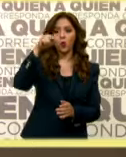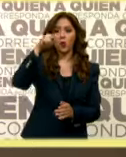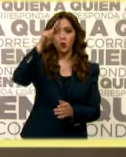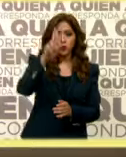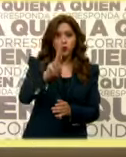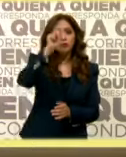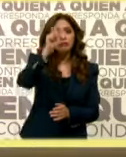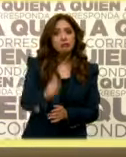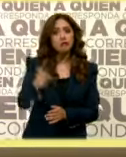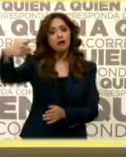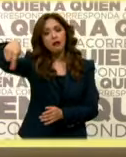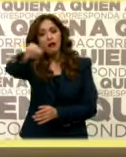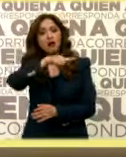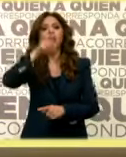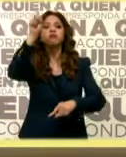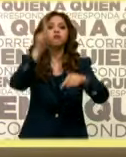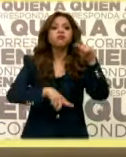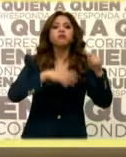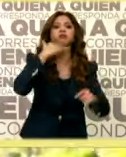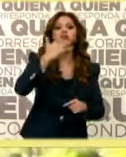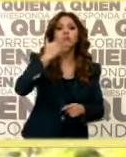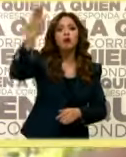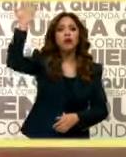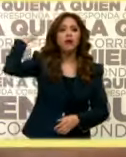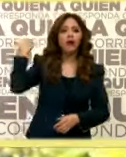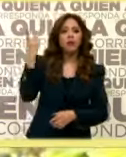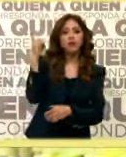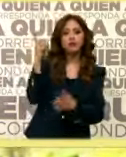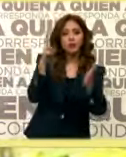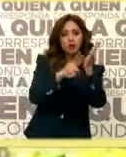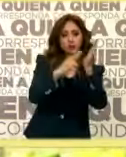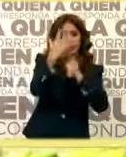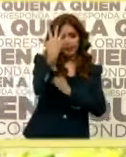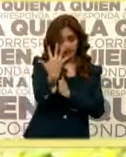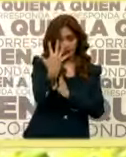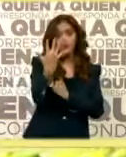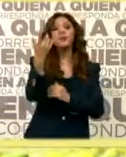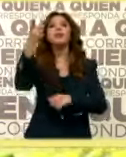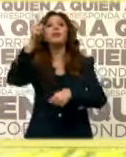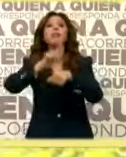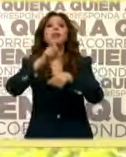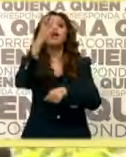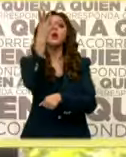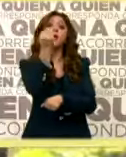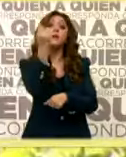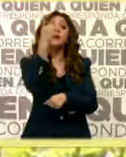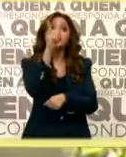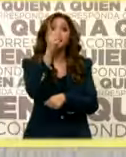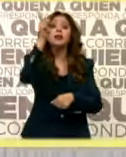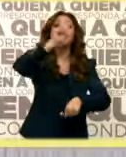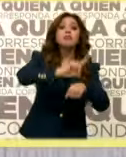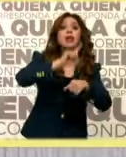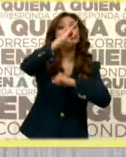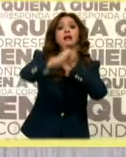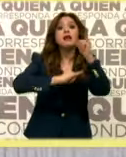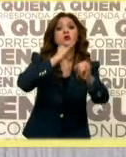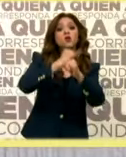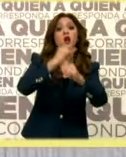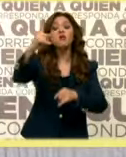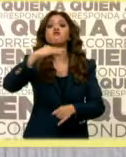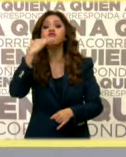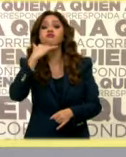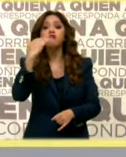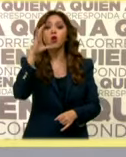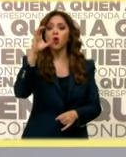Corrupción, que entró en vigor en diciembre del 2005. Se decretó el 9 de diciembre como el Día Internacional contra la Corrupción. Este año lleva el